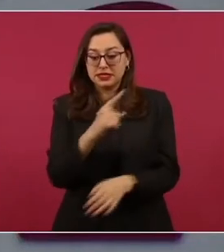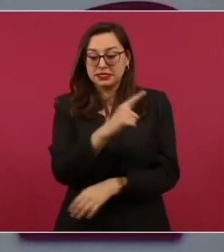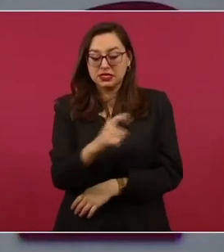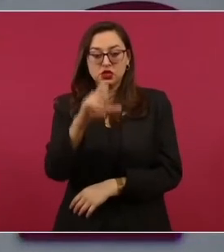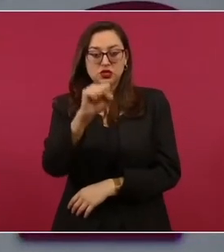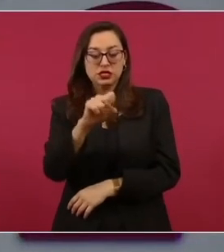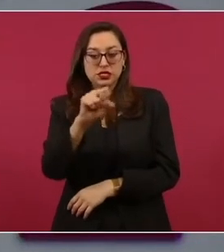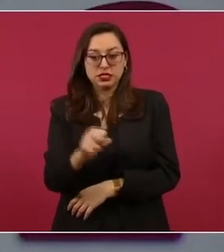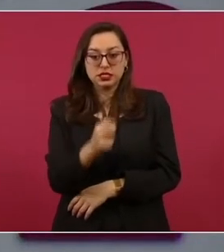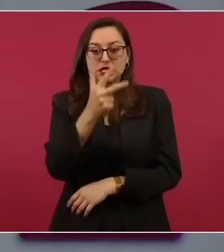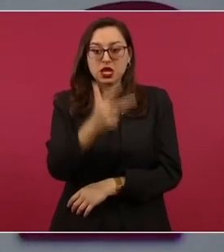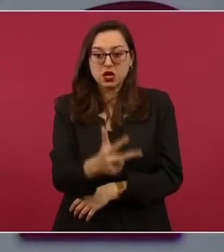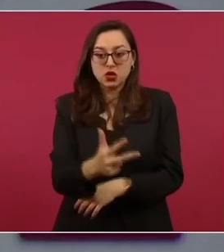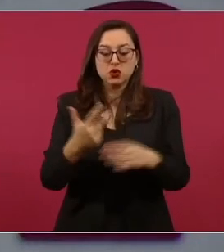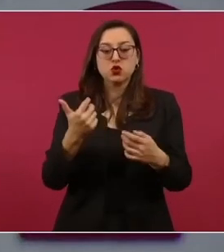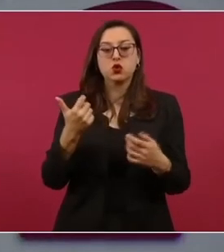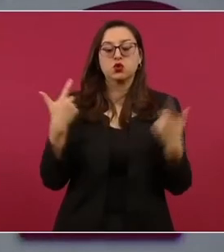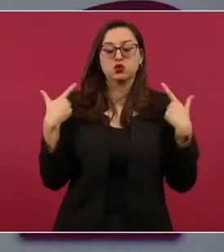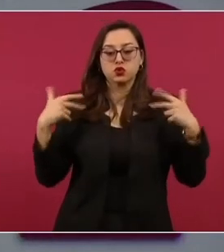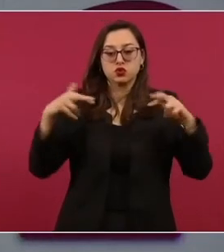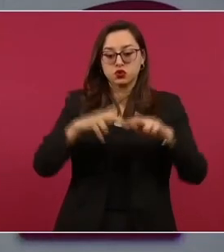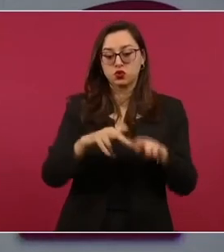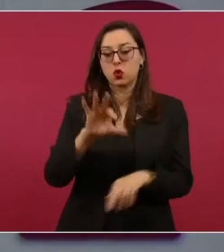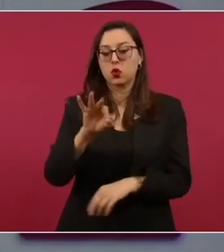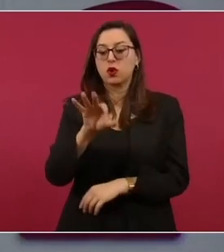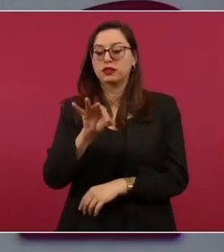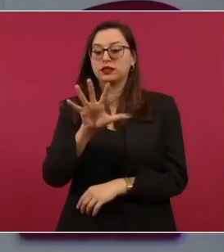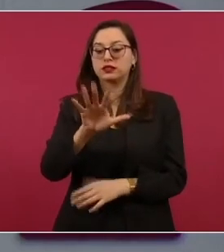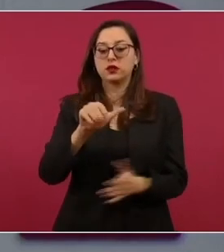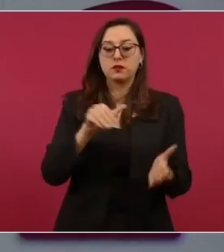1.168 docentes y estudian